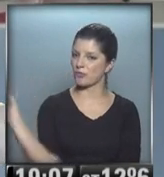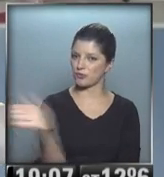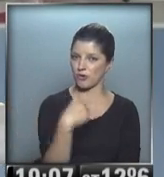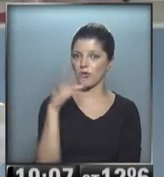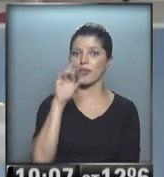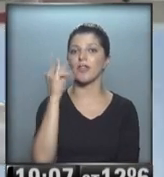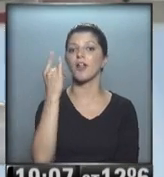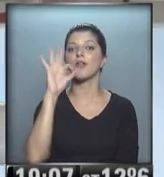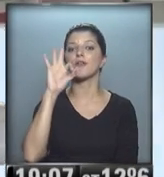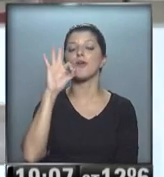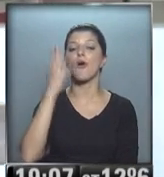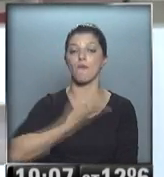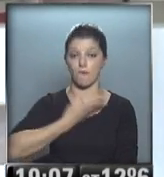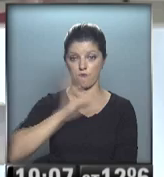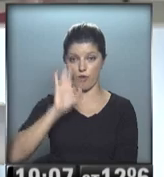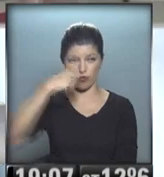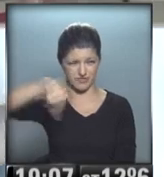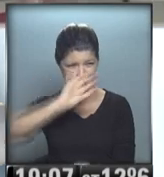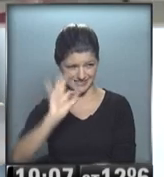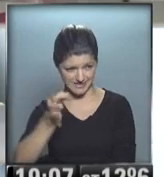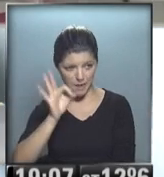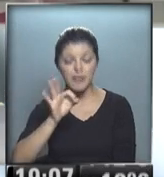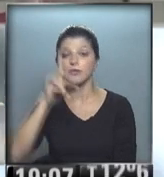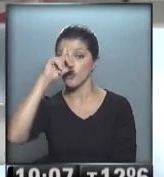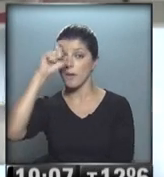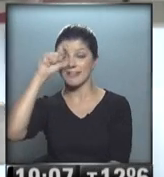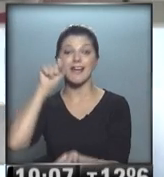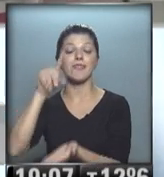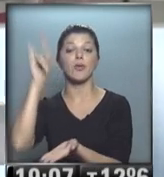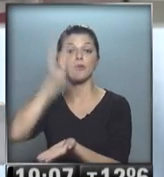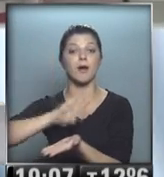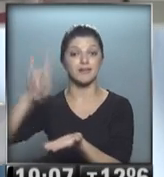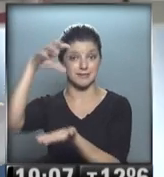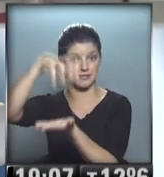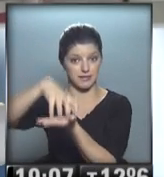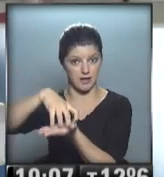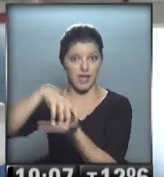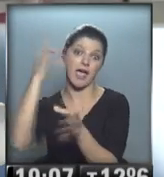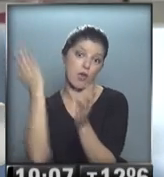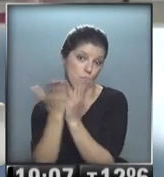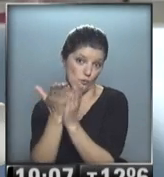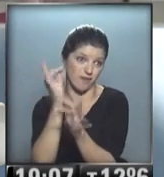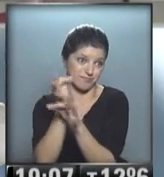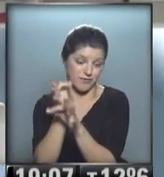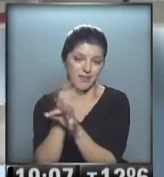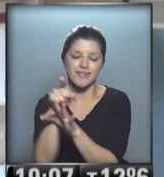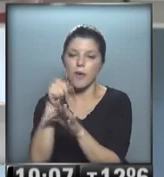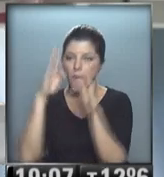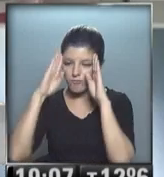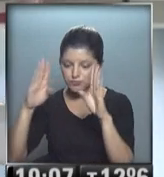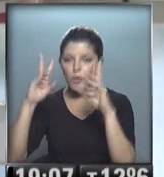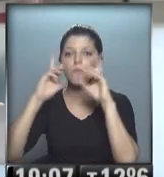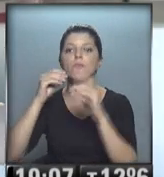Rofo. Ustedes saben que el Rofo es un hospital universitario, un hospital escuela que es especialista en materia